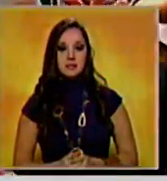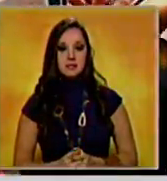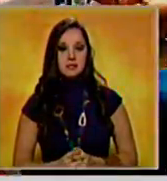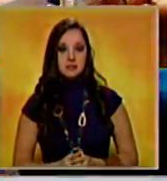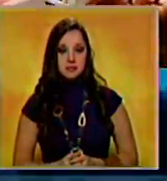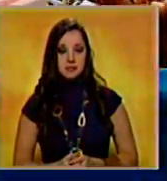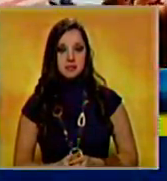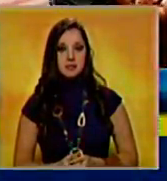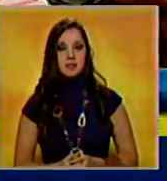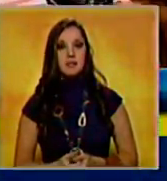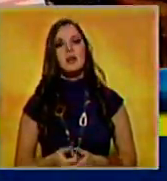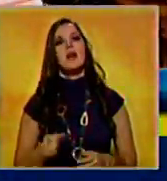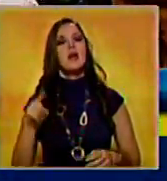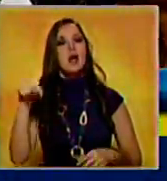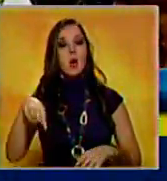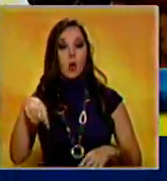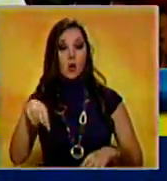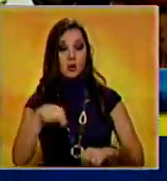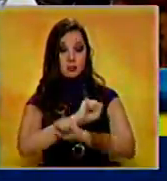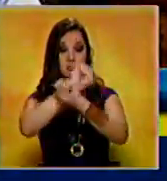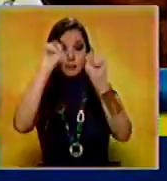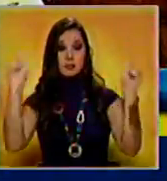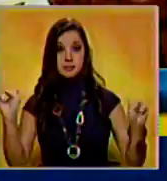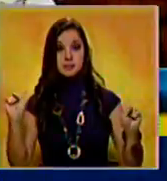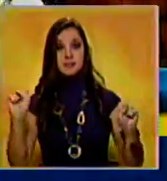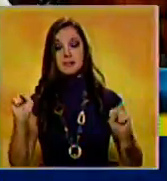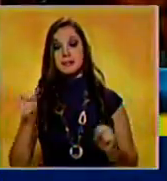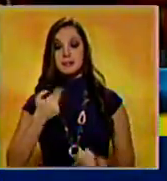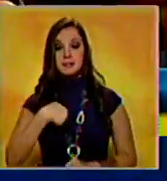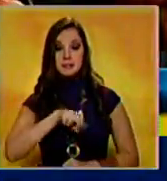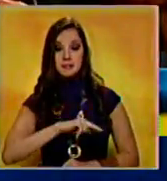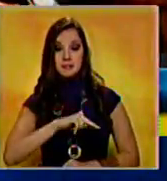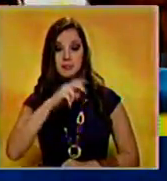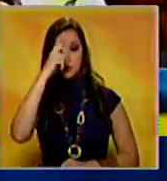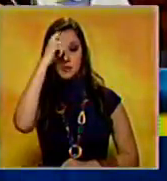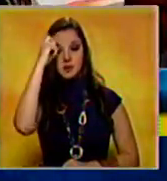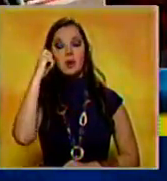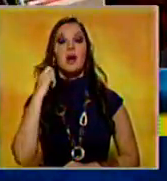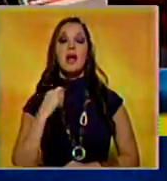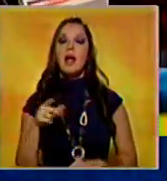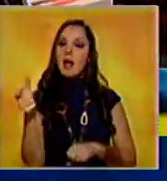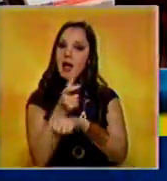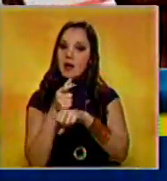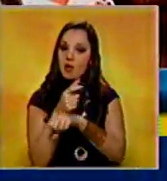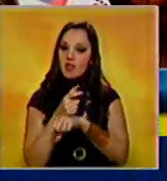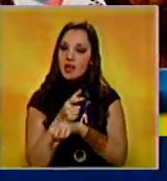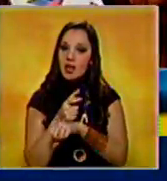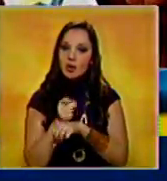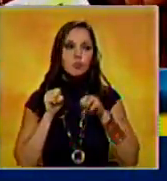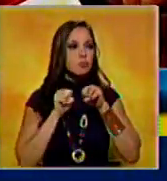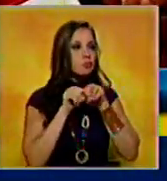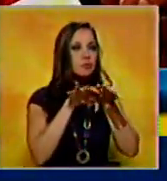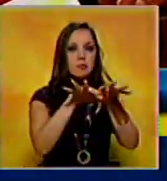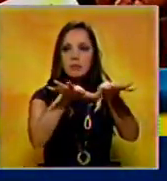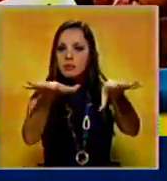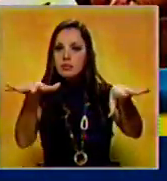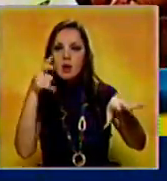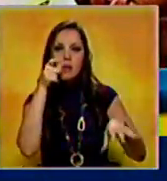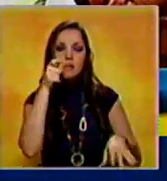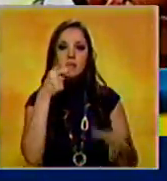Bueno, desde que amanecimos en el día de hoy, estamos el gobierno nacional en los terminales,